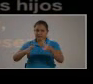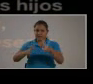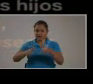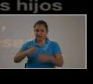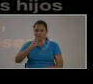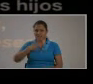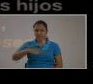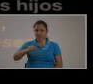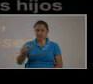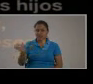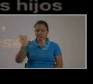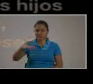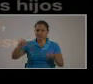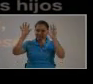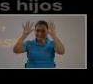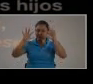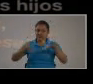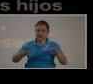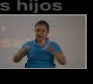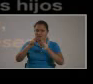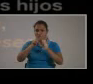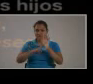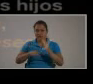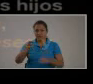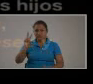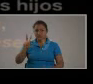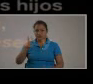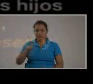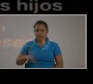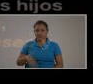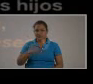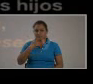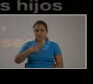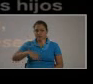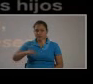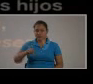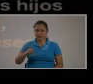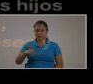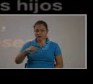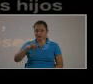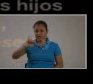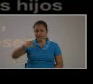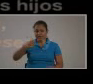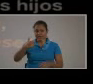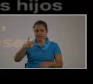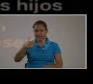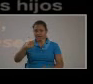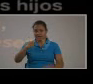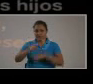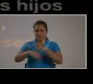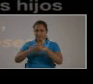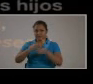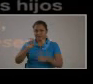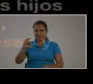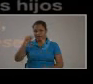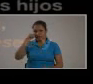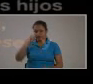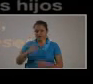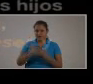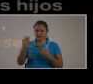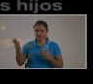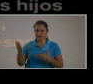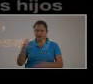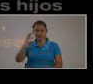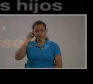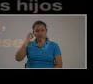diluvio. Verso 2. Los hijos de Jafet fueron Gomer,